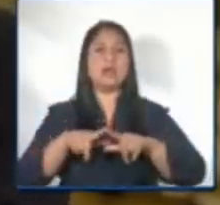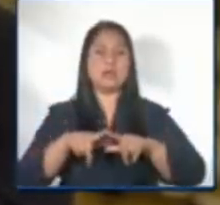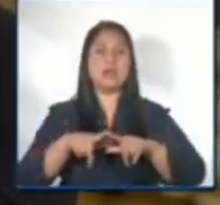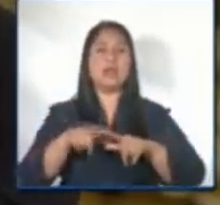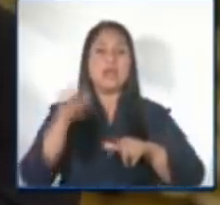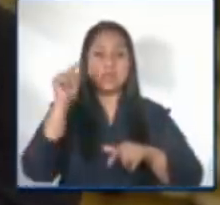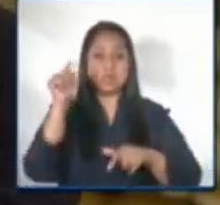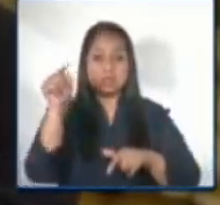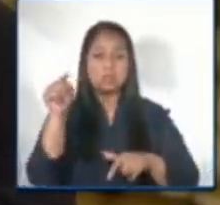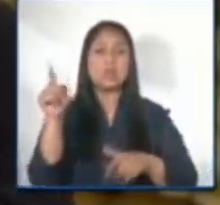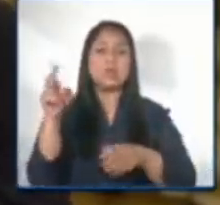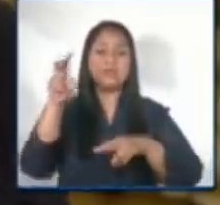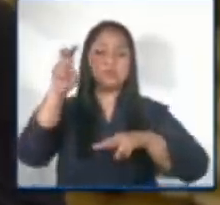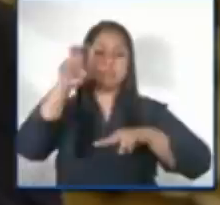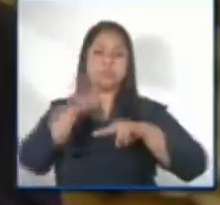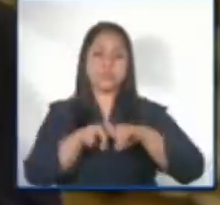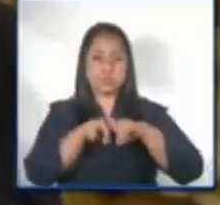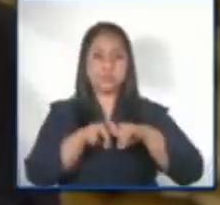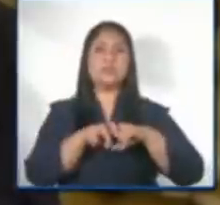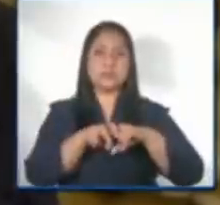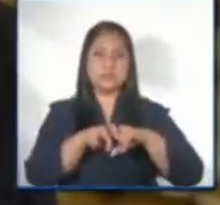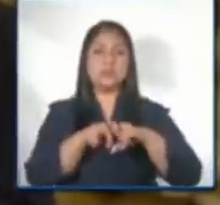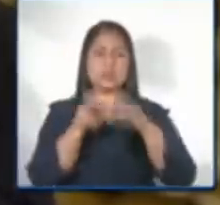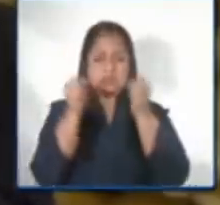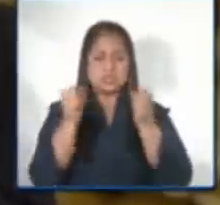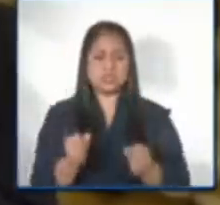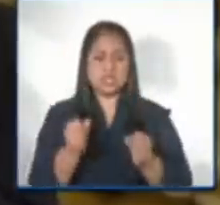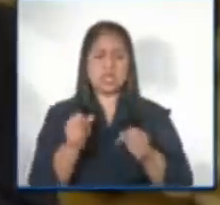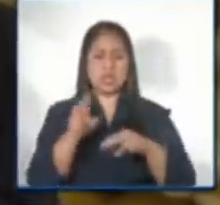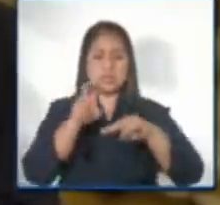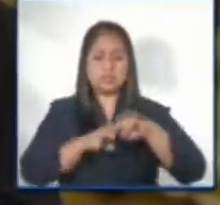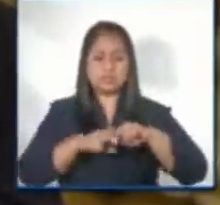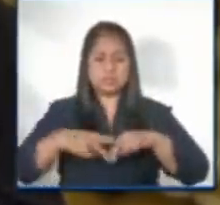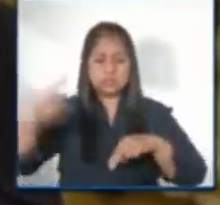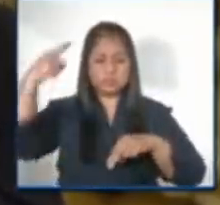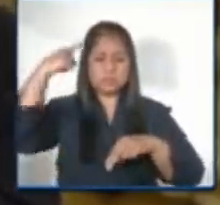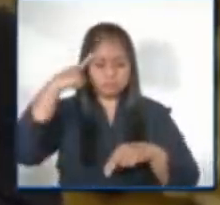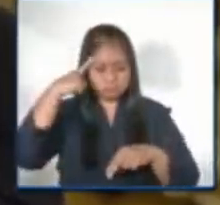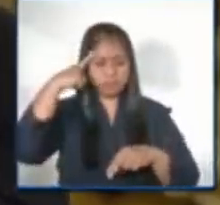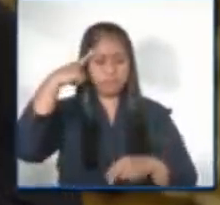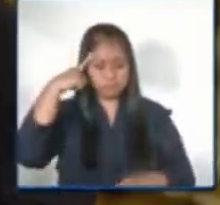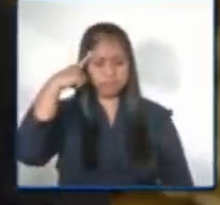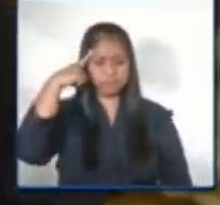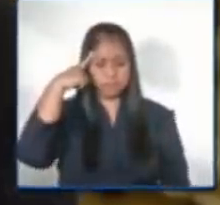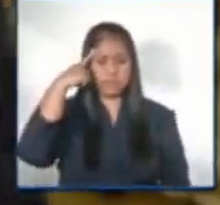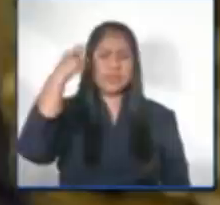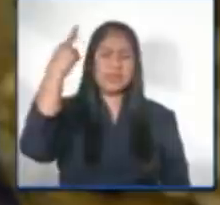donde él se sentaba para pensar y reflexionar.